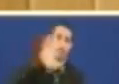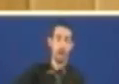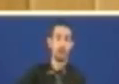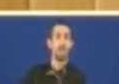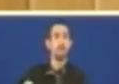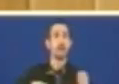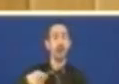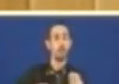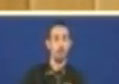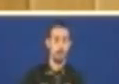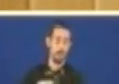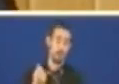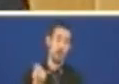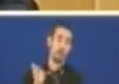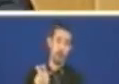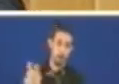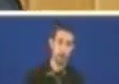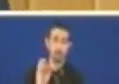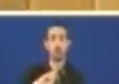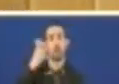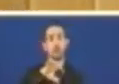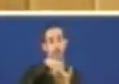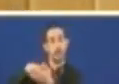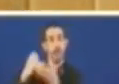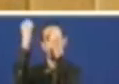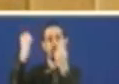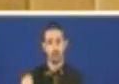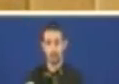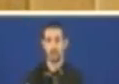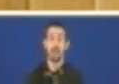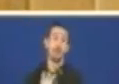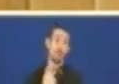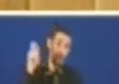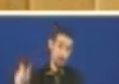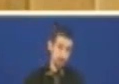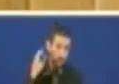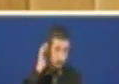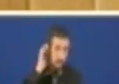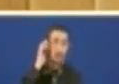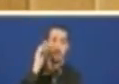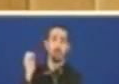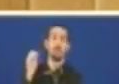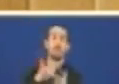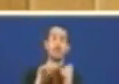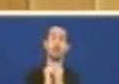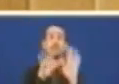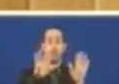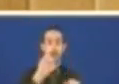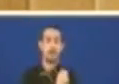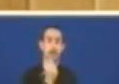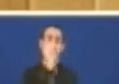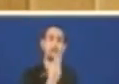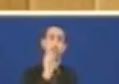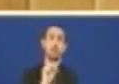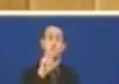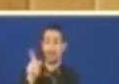e doutras autoridades. Vendí esta persoa que o 29 de decembro do ano 2003, ela e máis